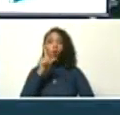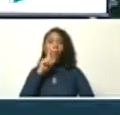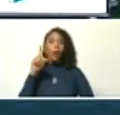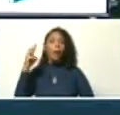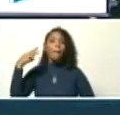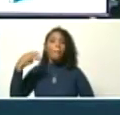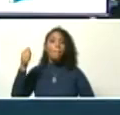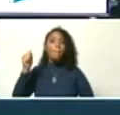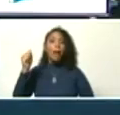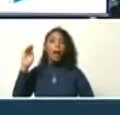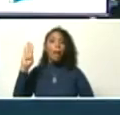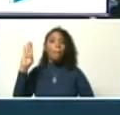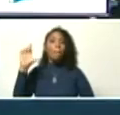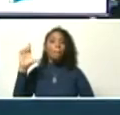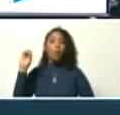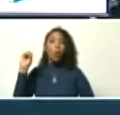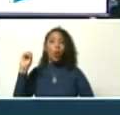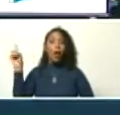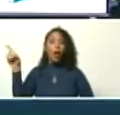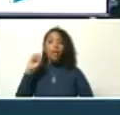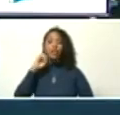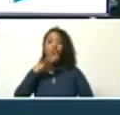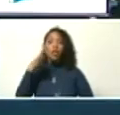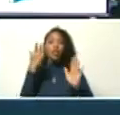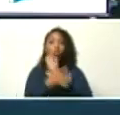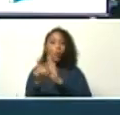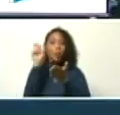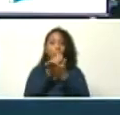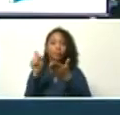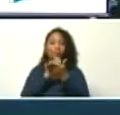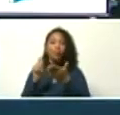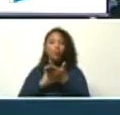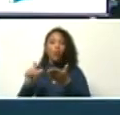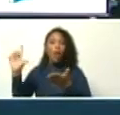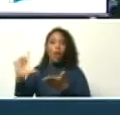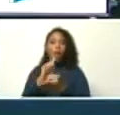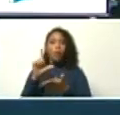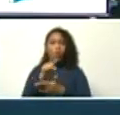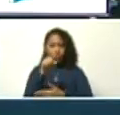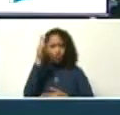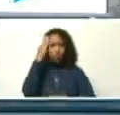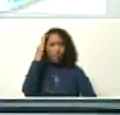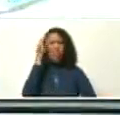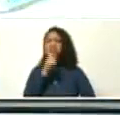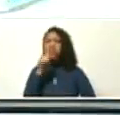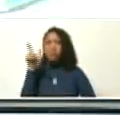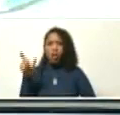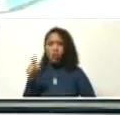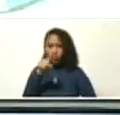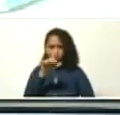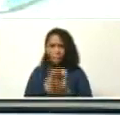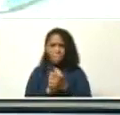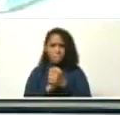Montezuma Barragán, historiador. ¿Tú lo conoces, Michel? ¿Tu amigo?